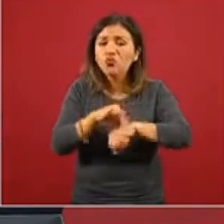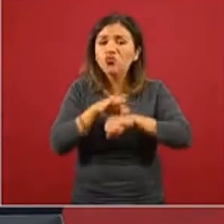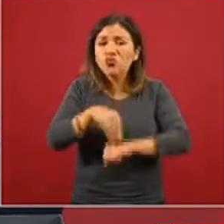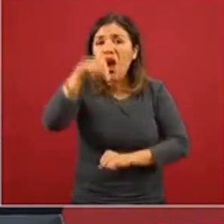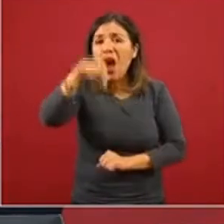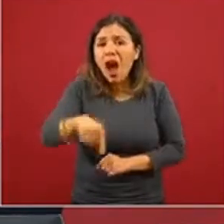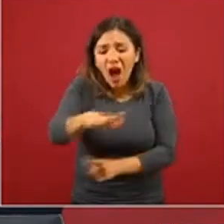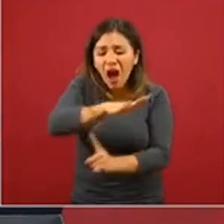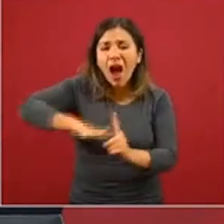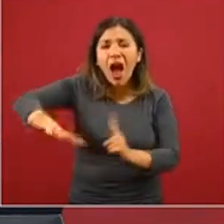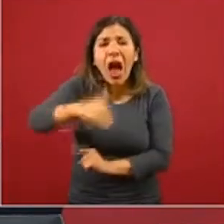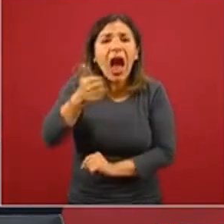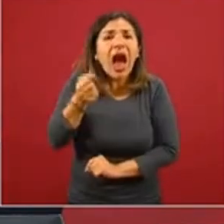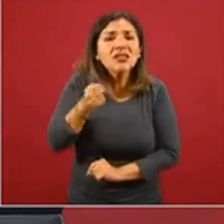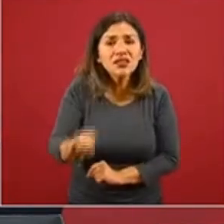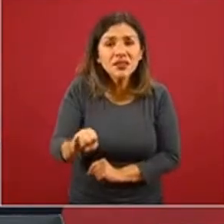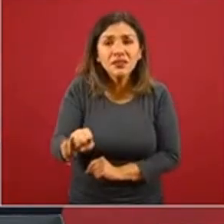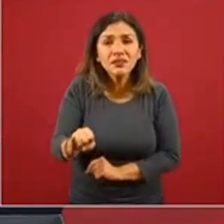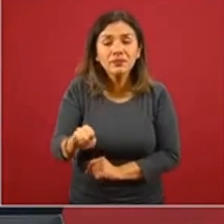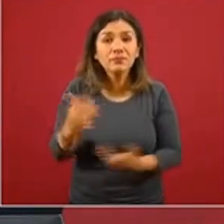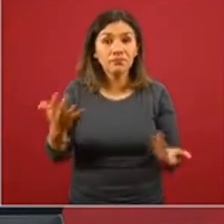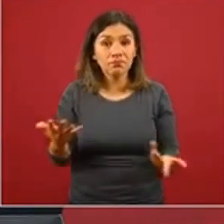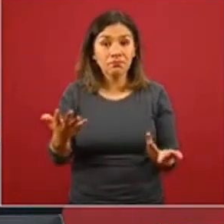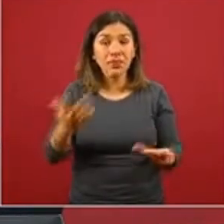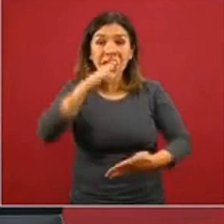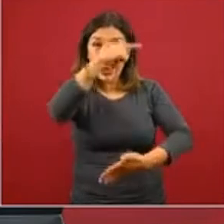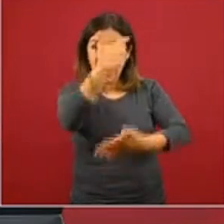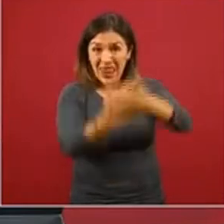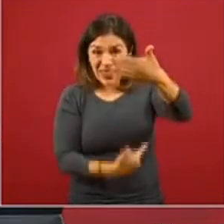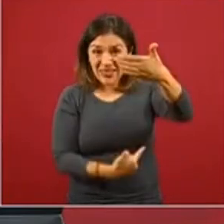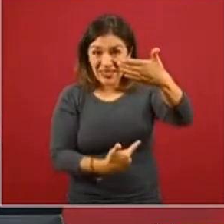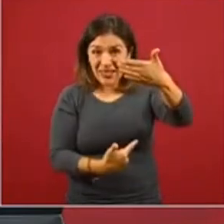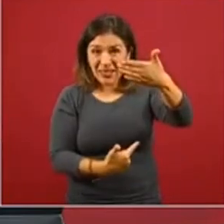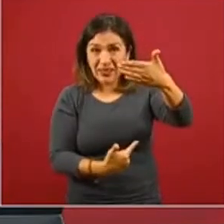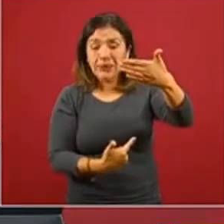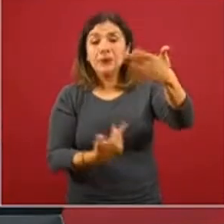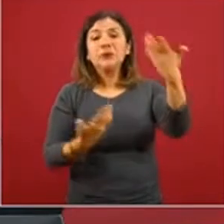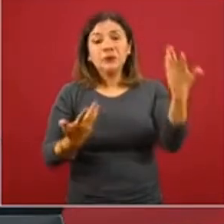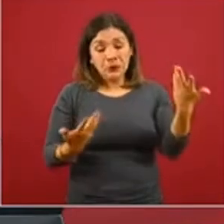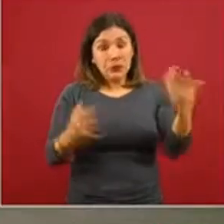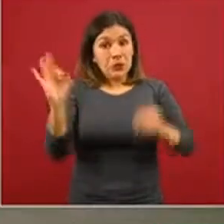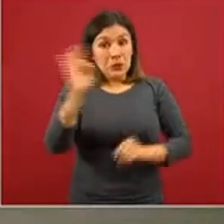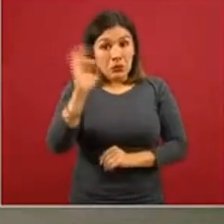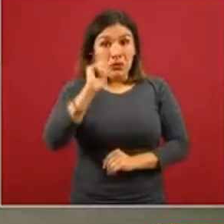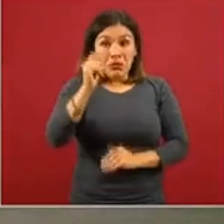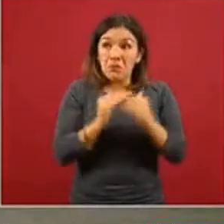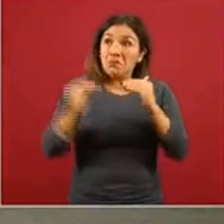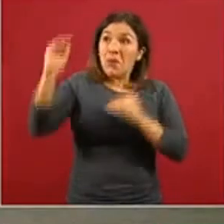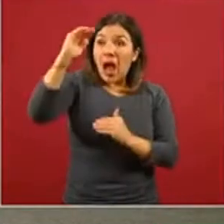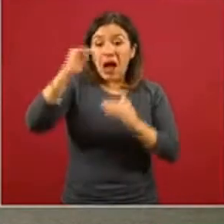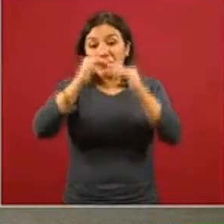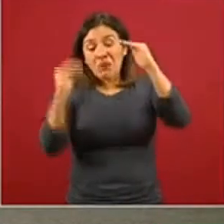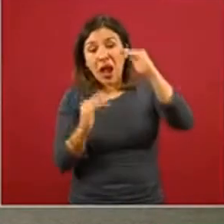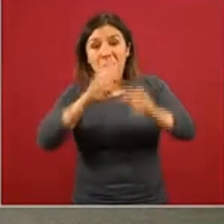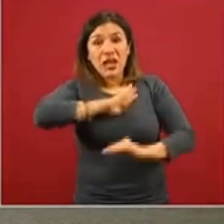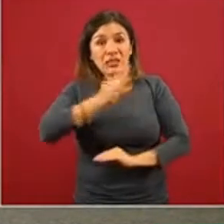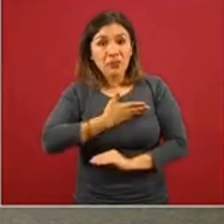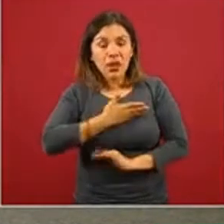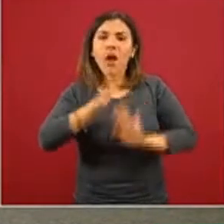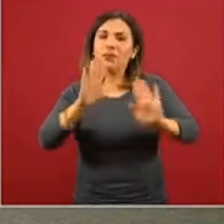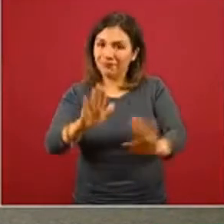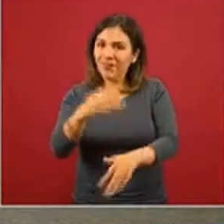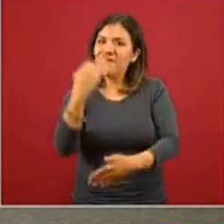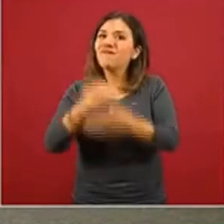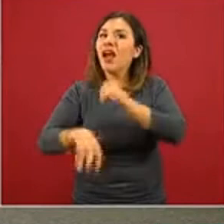ese es el contexto de esta situación. Lo de la lista, si estamos arriba o no de España, no hay que